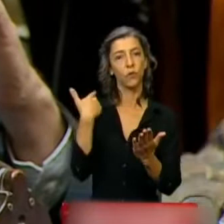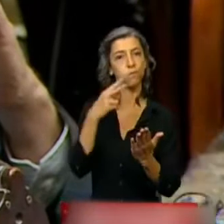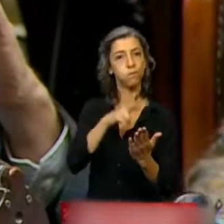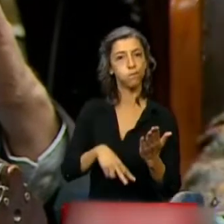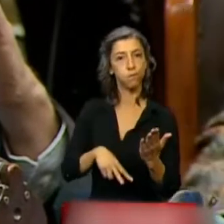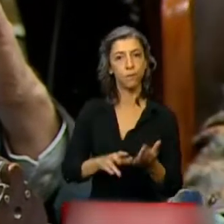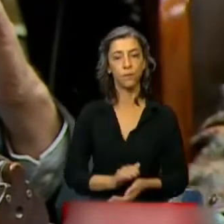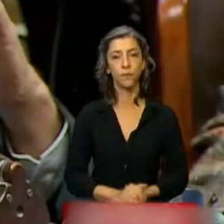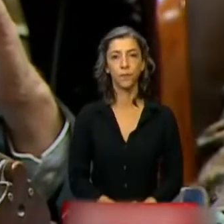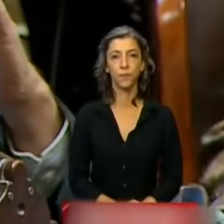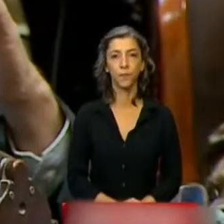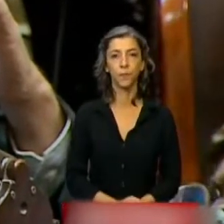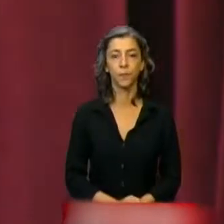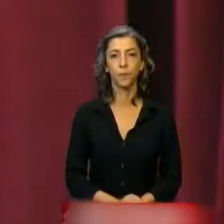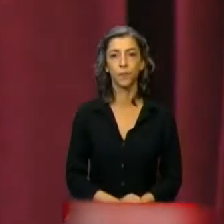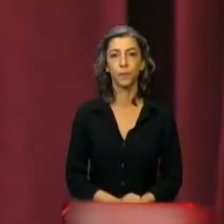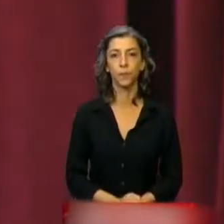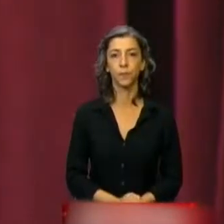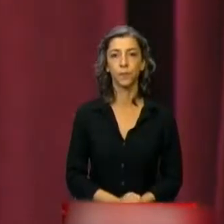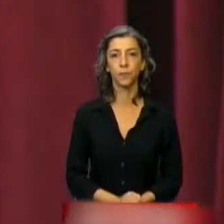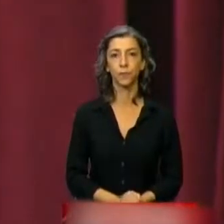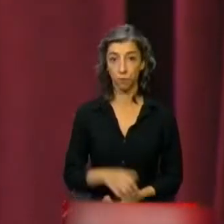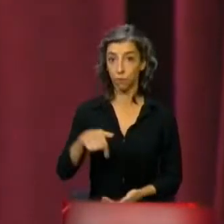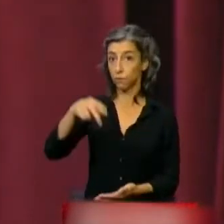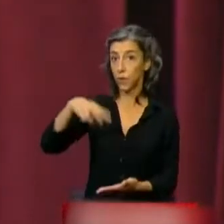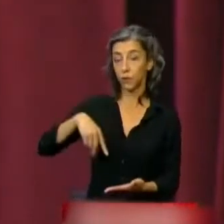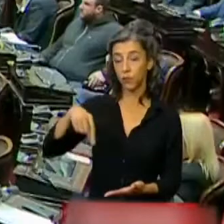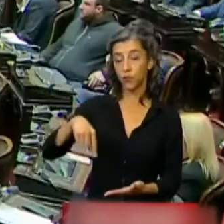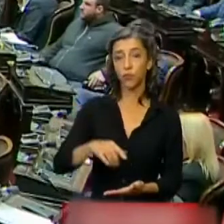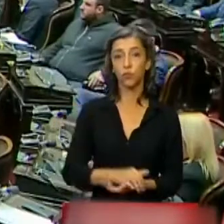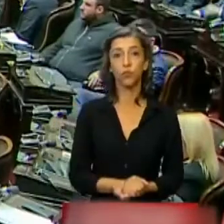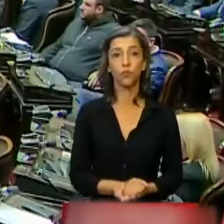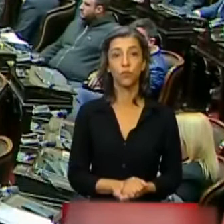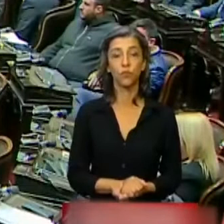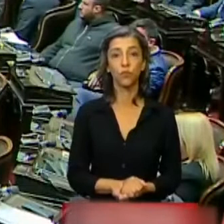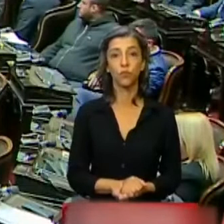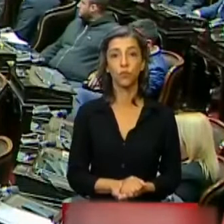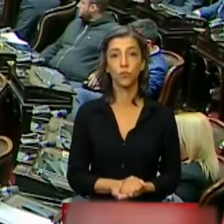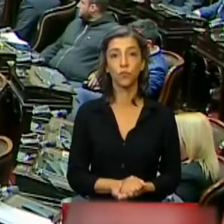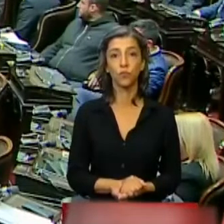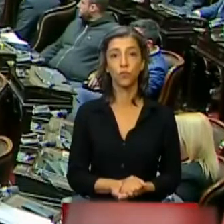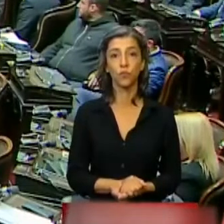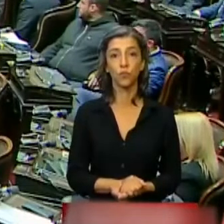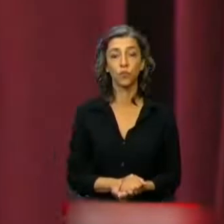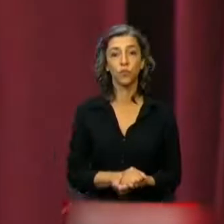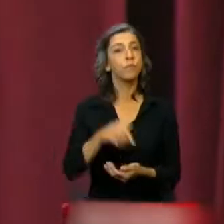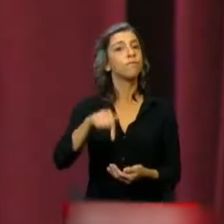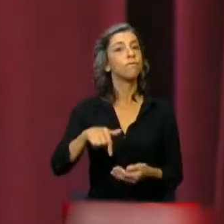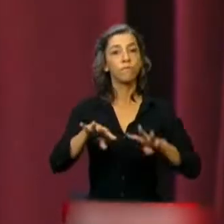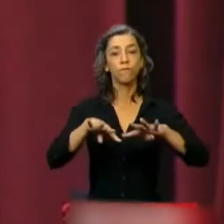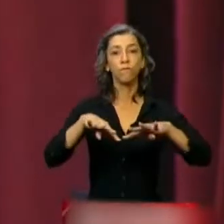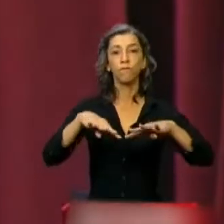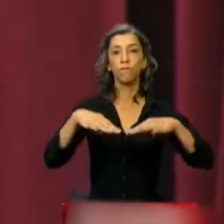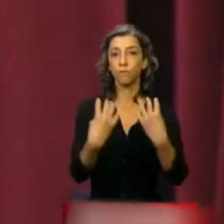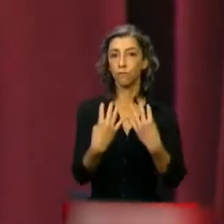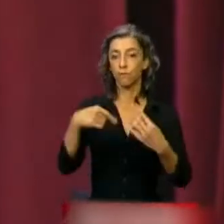Gioja, Frente de Todos, que figura en el temario de la sesión de proyectos censuados. Es el ex